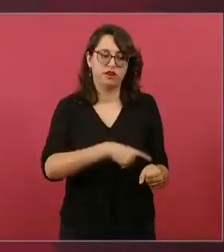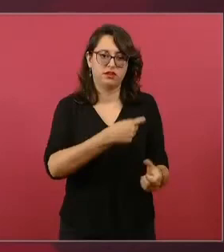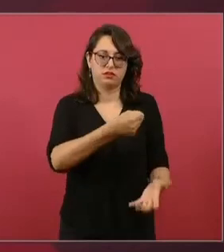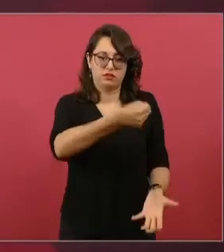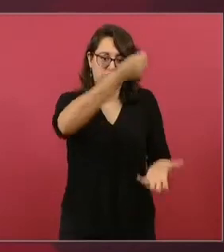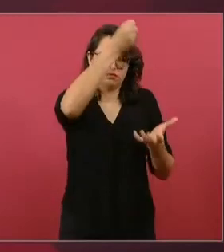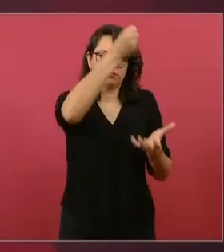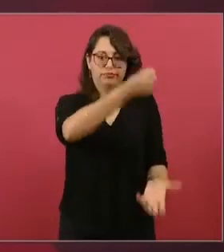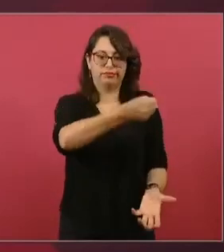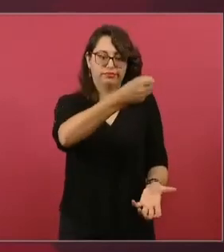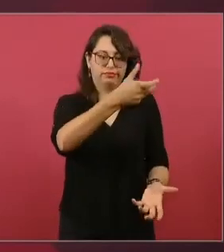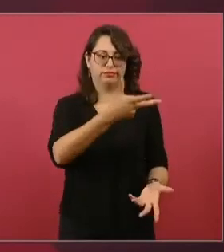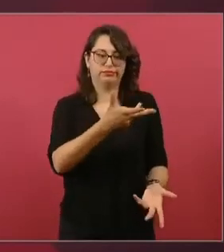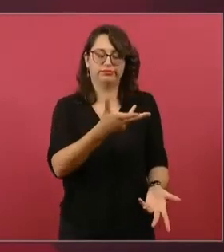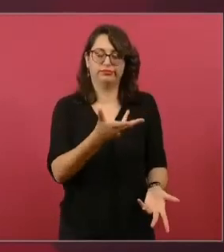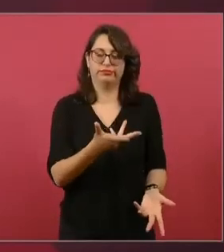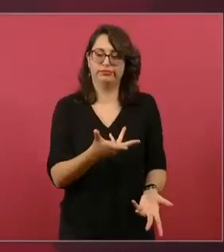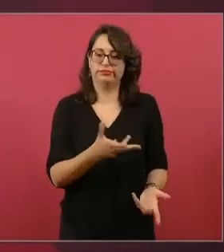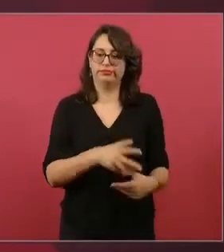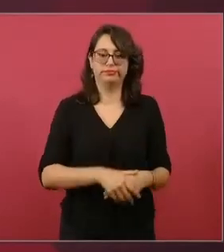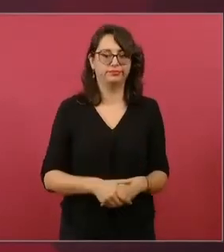las otras aguas, pues.